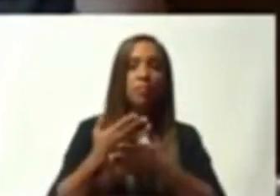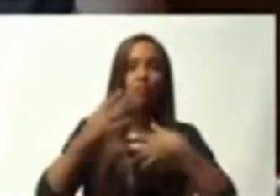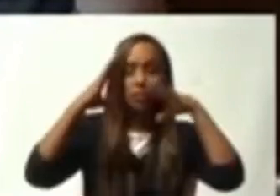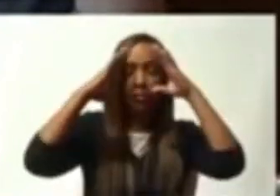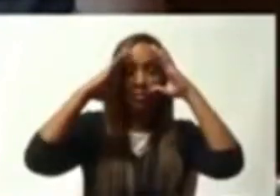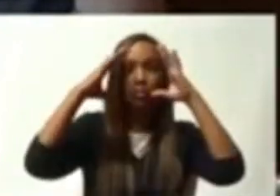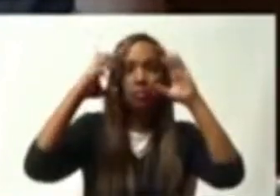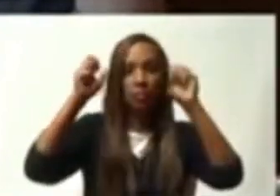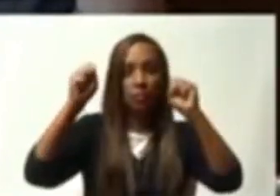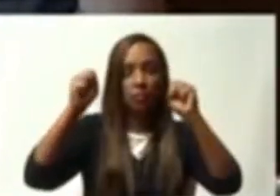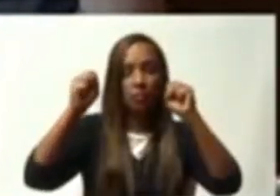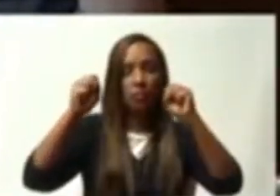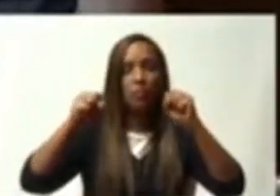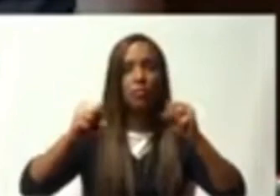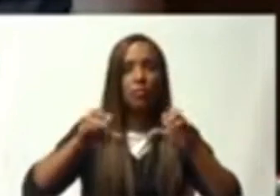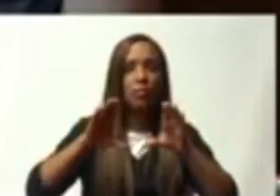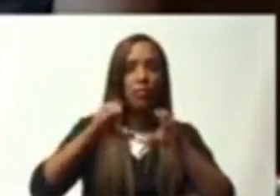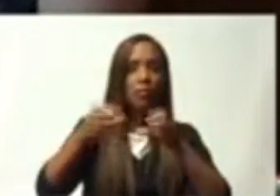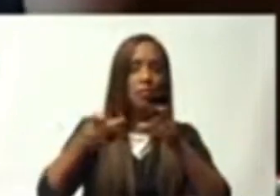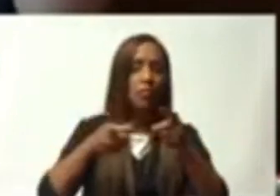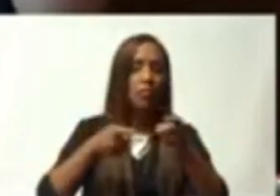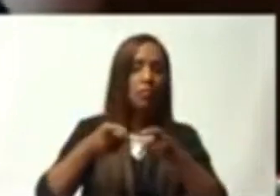que siempre hemos tenido una